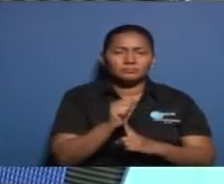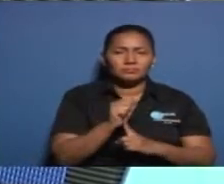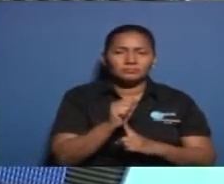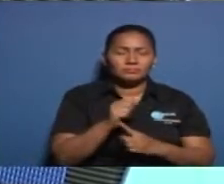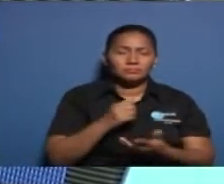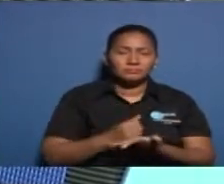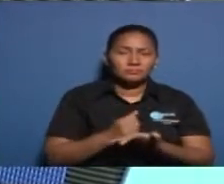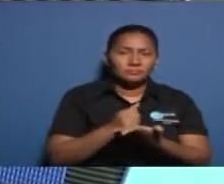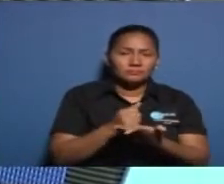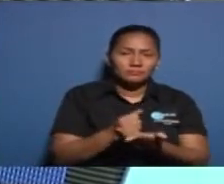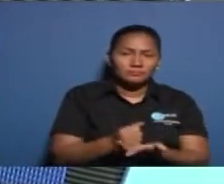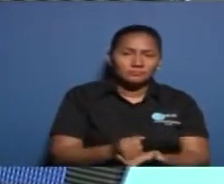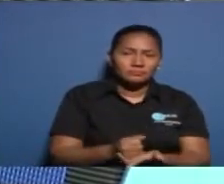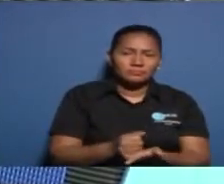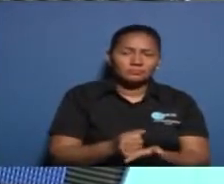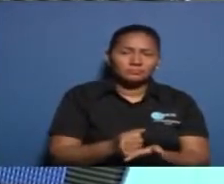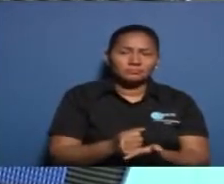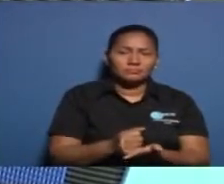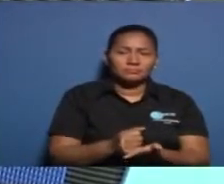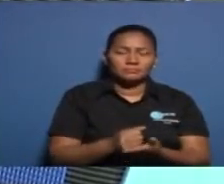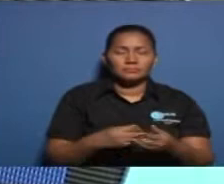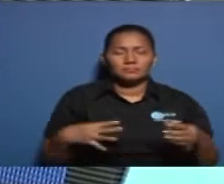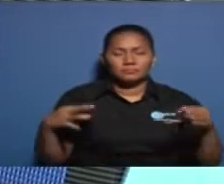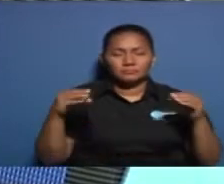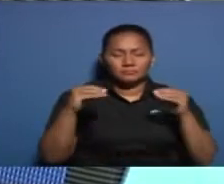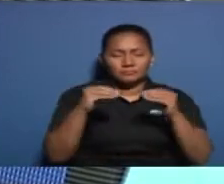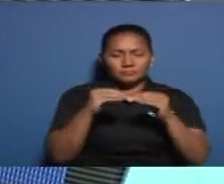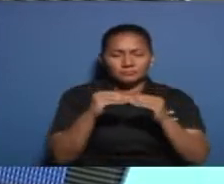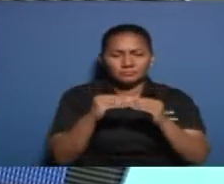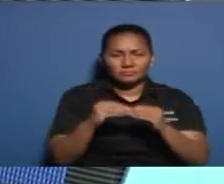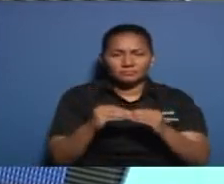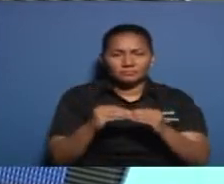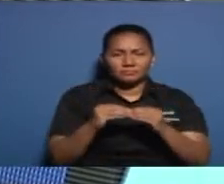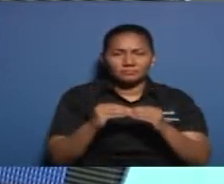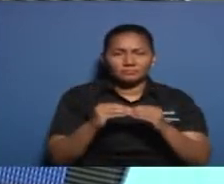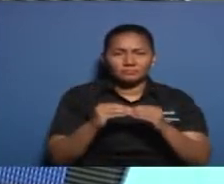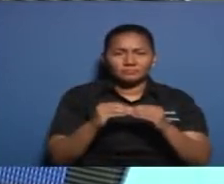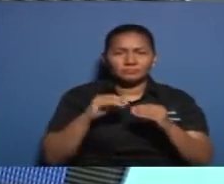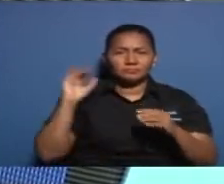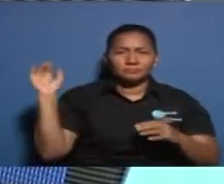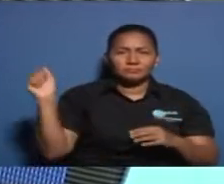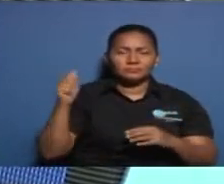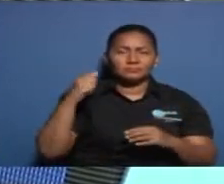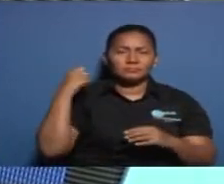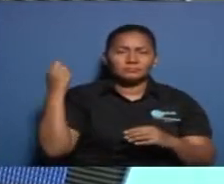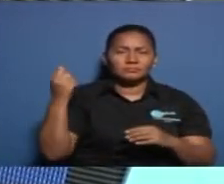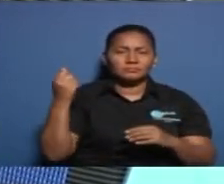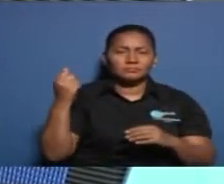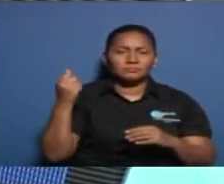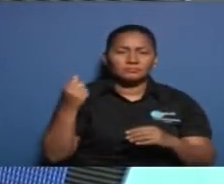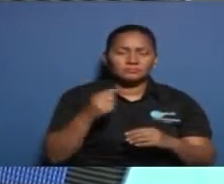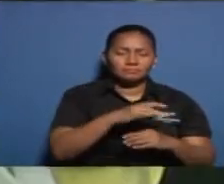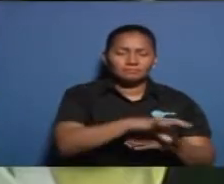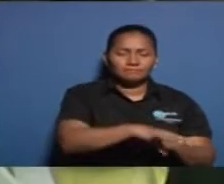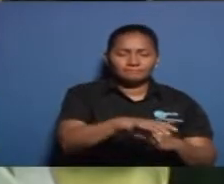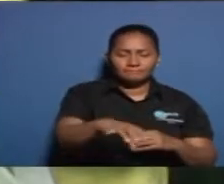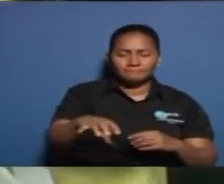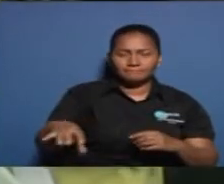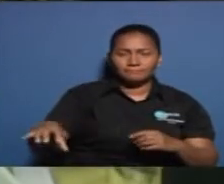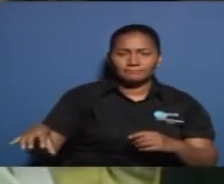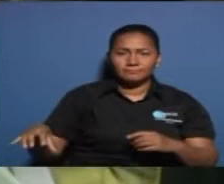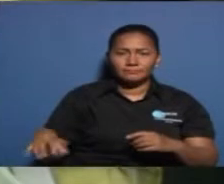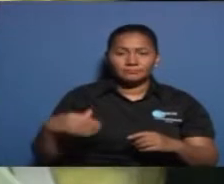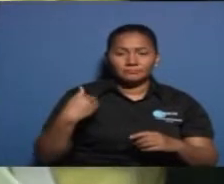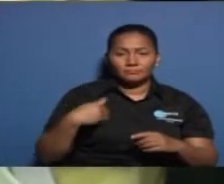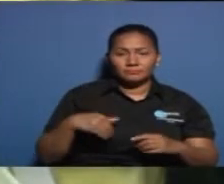lograr eso tiene que ser la suma de los esfuerzos de todos los sectores de hombres y mujeres de este país y eliminar ese pensamiento no